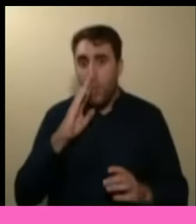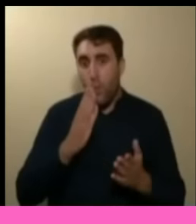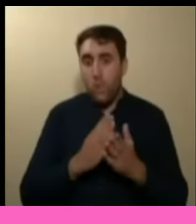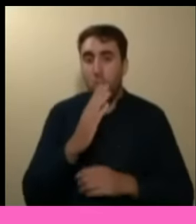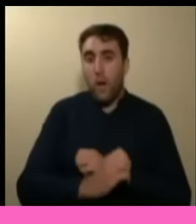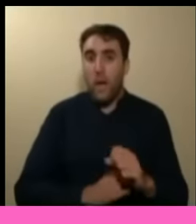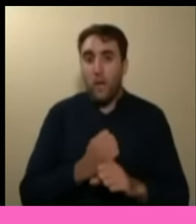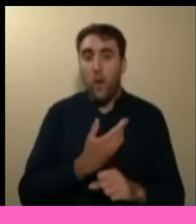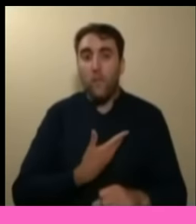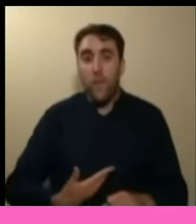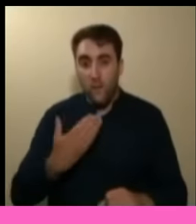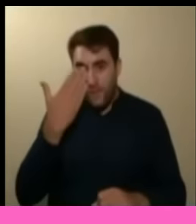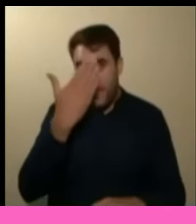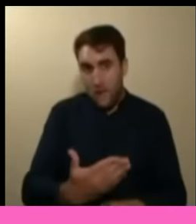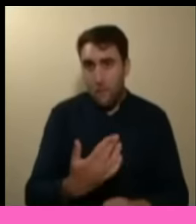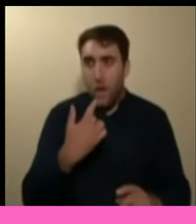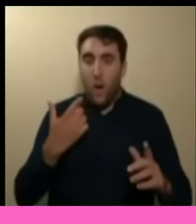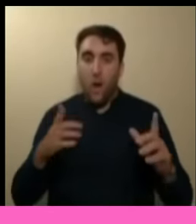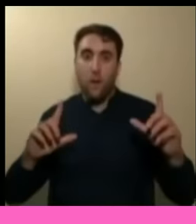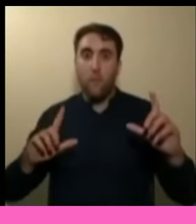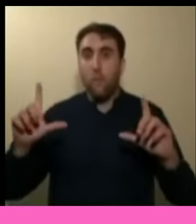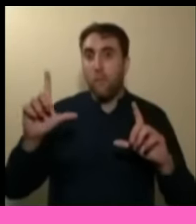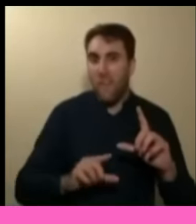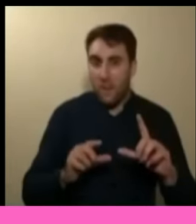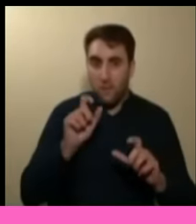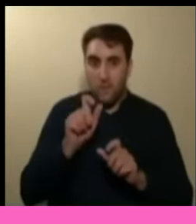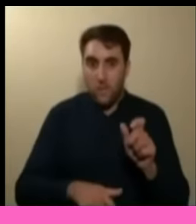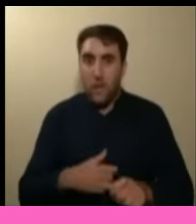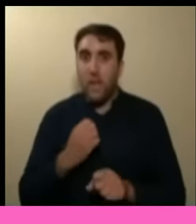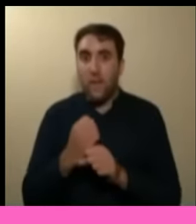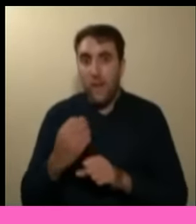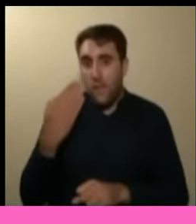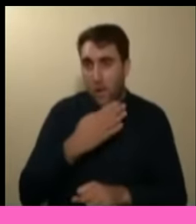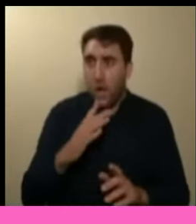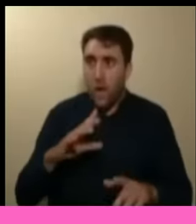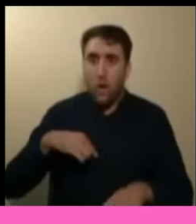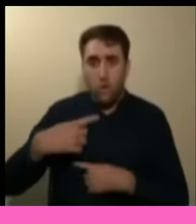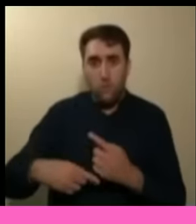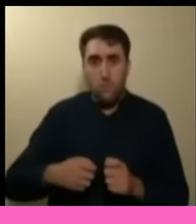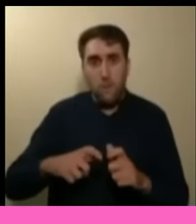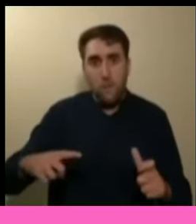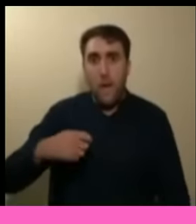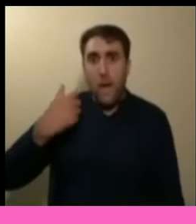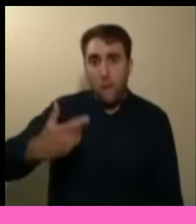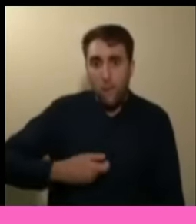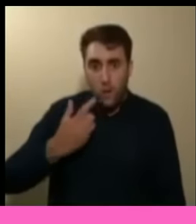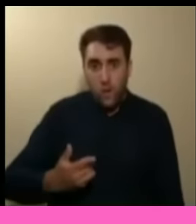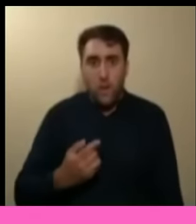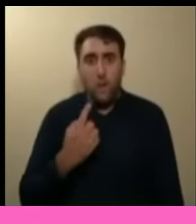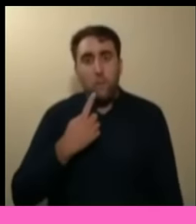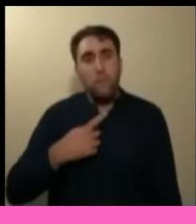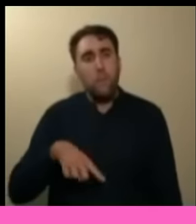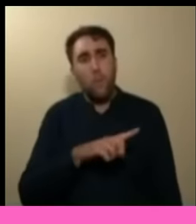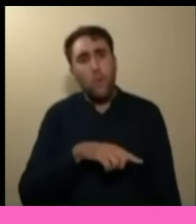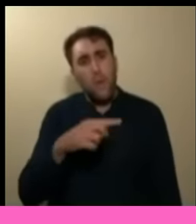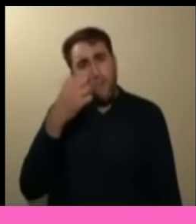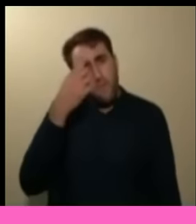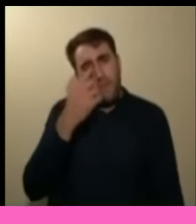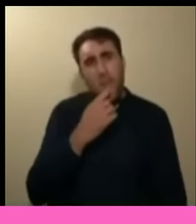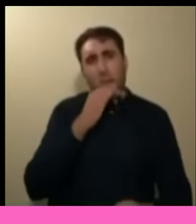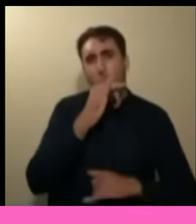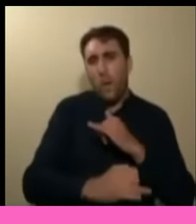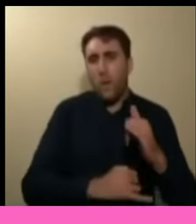Amplio. Lo increíble es sostener que el objetivo que busca el gobierno es perjudicar a la gente. El objetivo que busca el